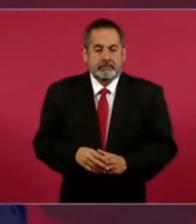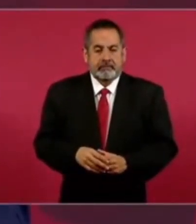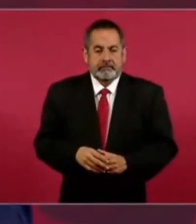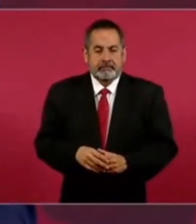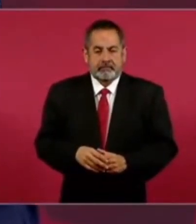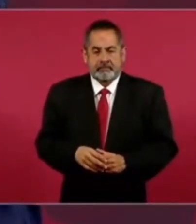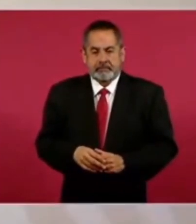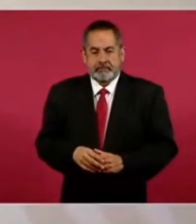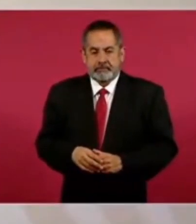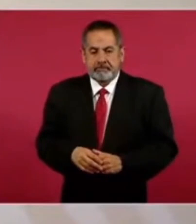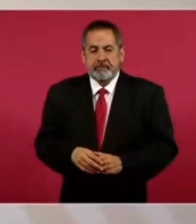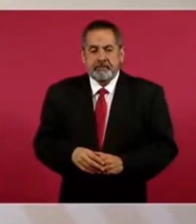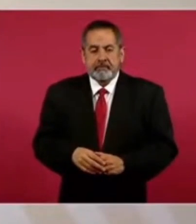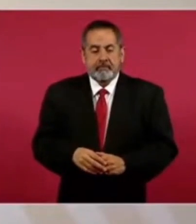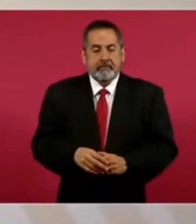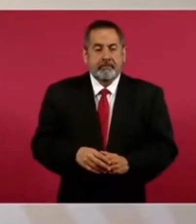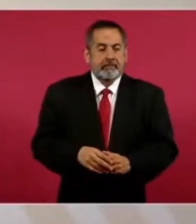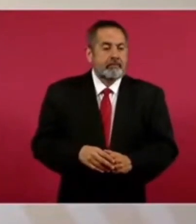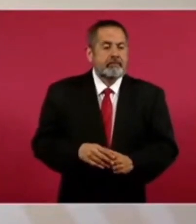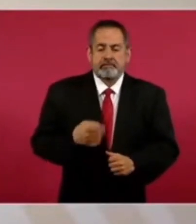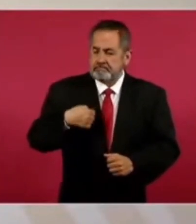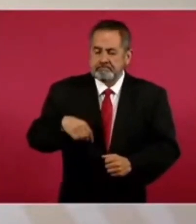vamos a continuar